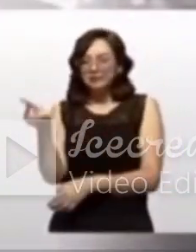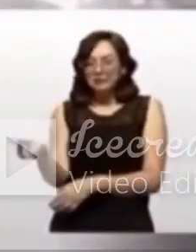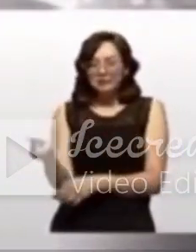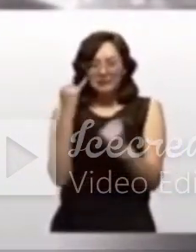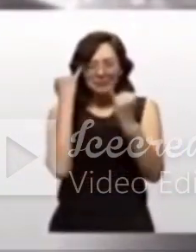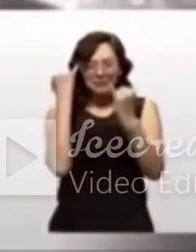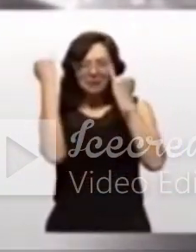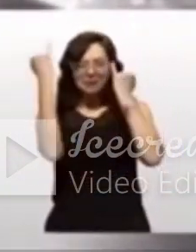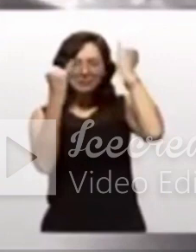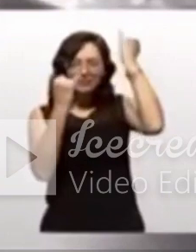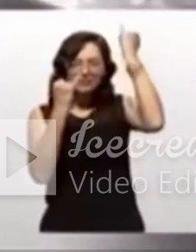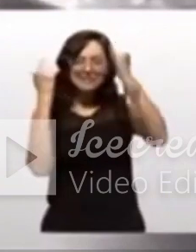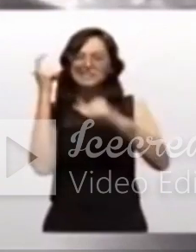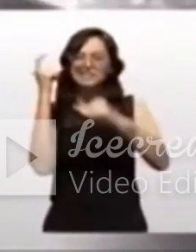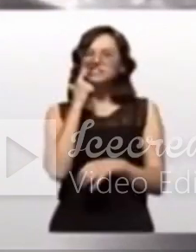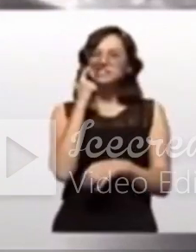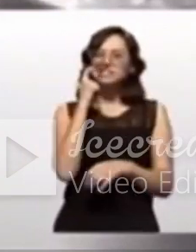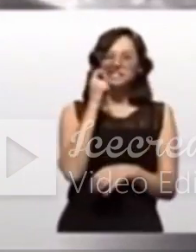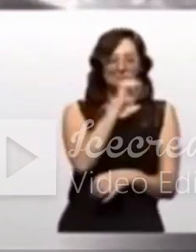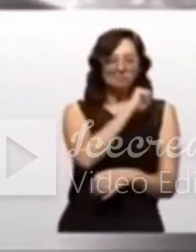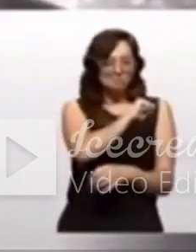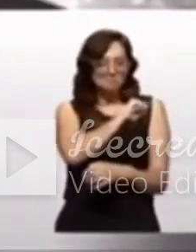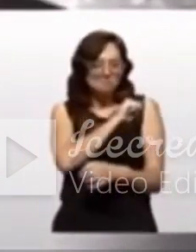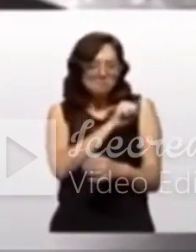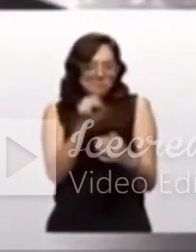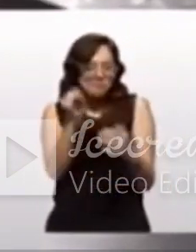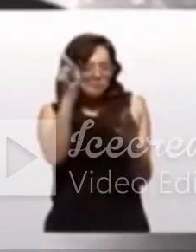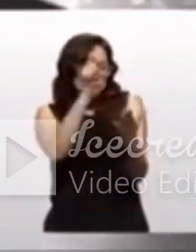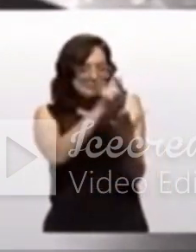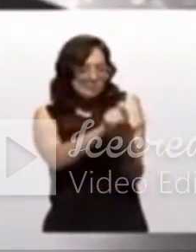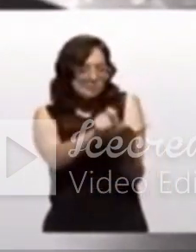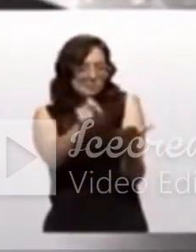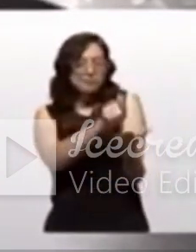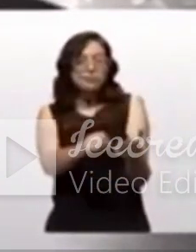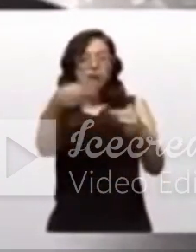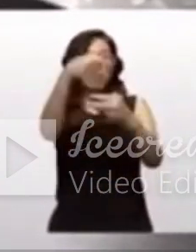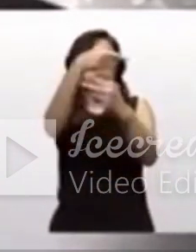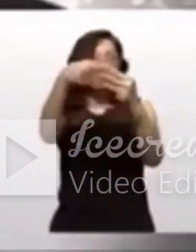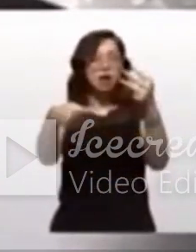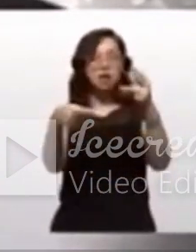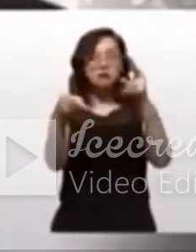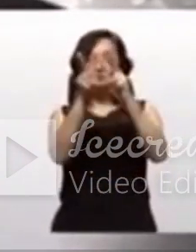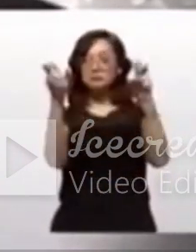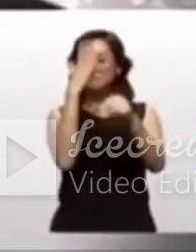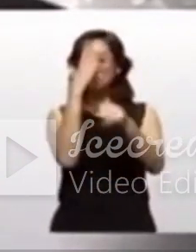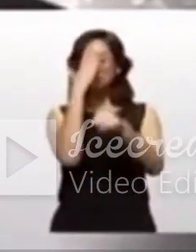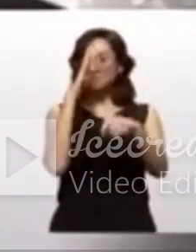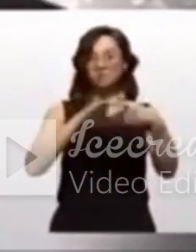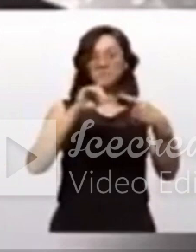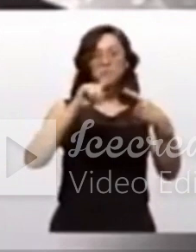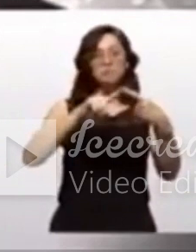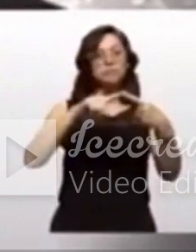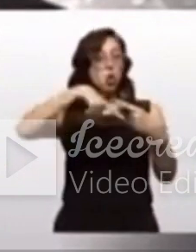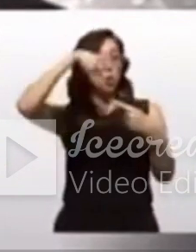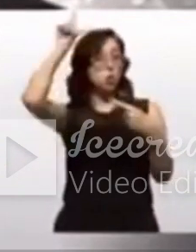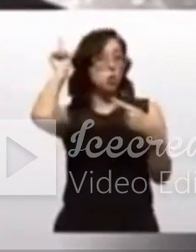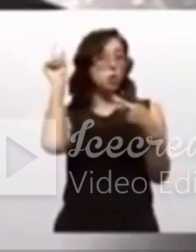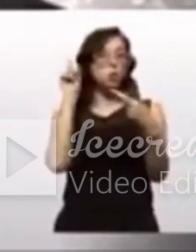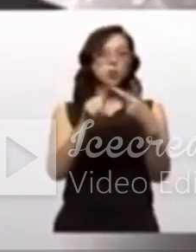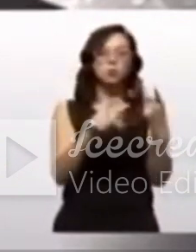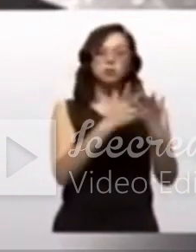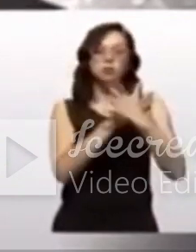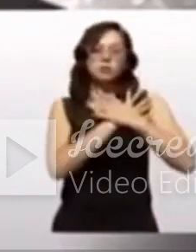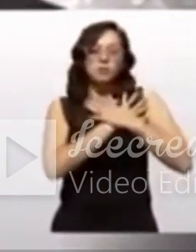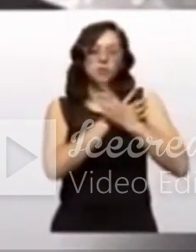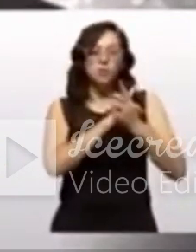fue capaz de bordar los 3 grandes temas que la obsesionaron a lo largo de su vida: la locura, el amor y la